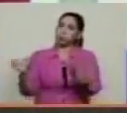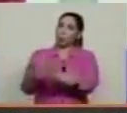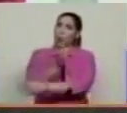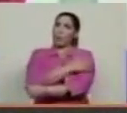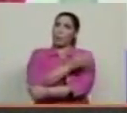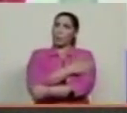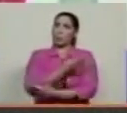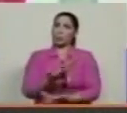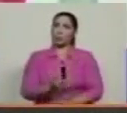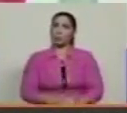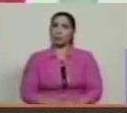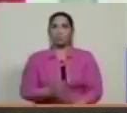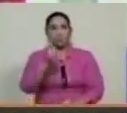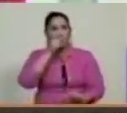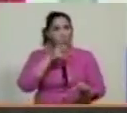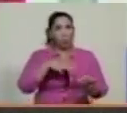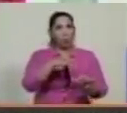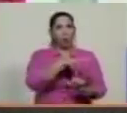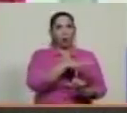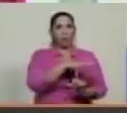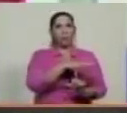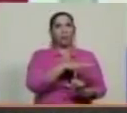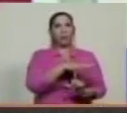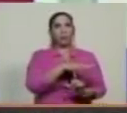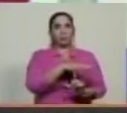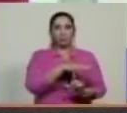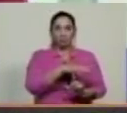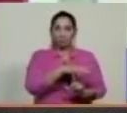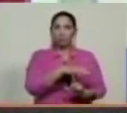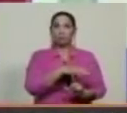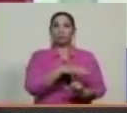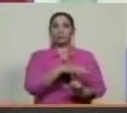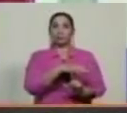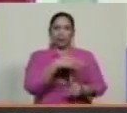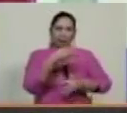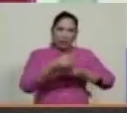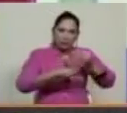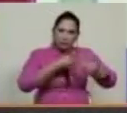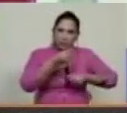pero el pueblo tiene que terminar poniendo sus propias leyes.